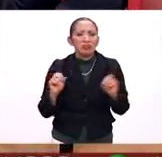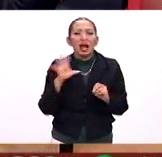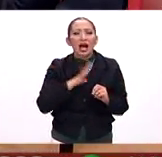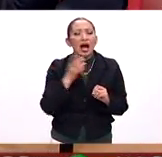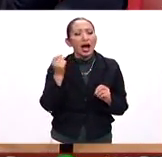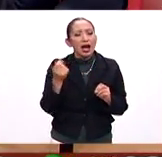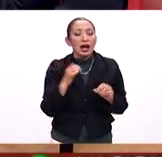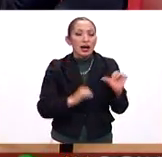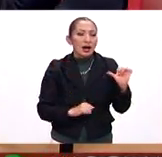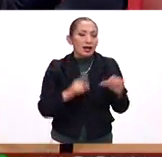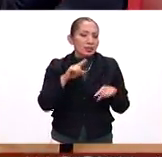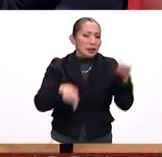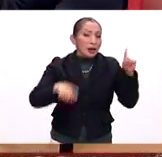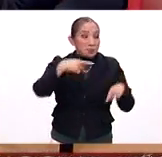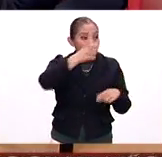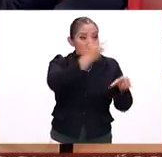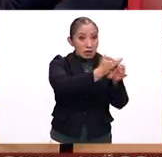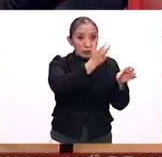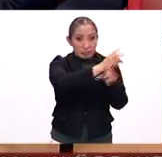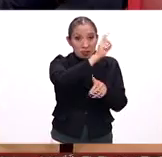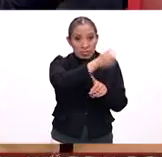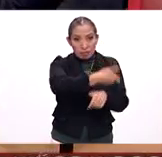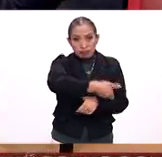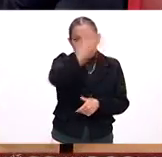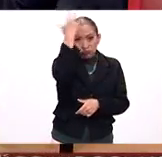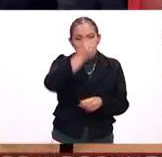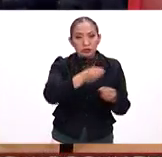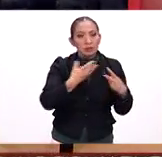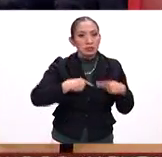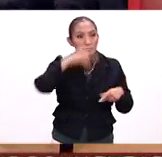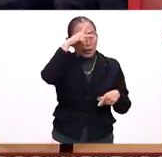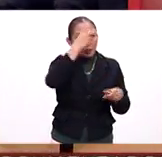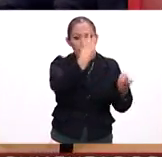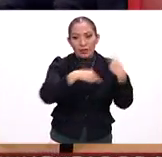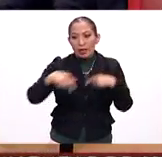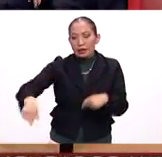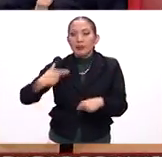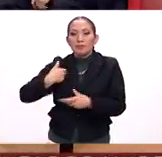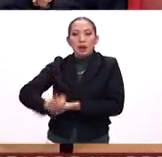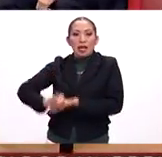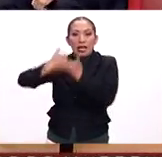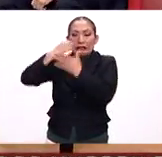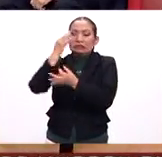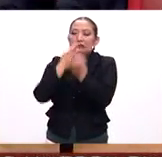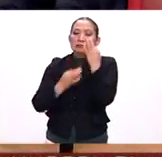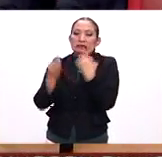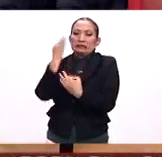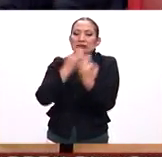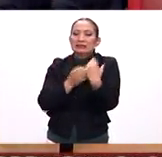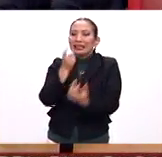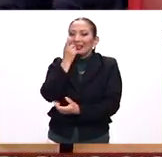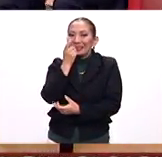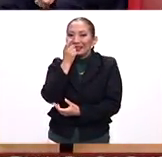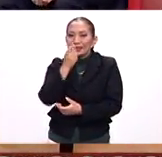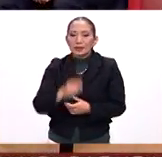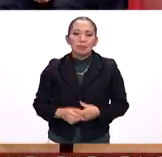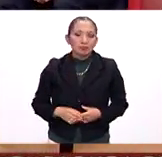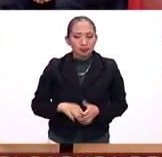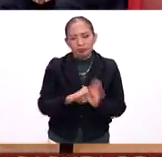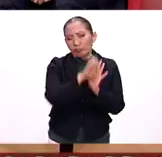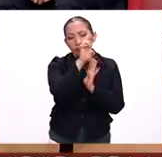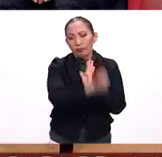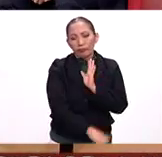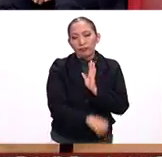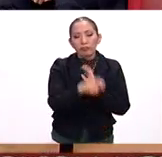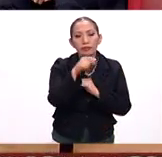muchas versatilidades, variantes, pero en Estados Unidos es verdaderamente caro. Muchos mexicanos vienen aquí solo a atenderse la boca. Por ejemplo,